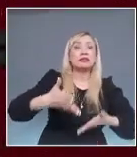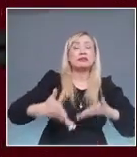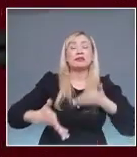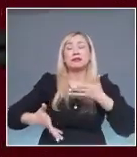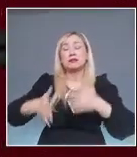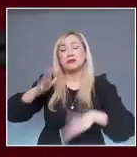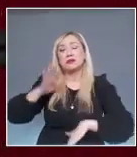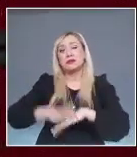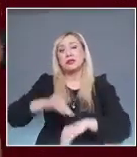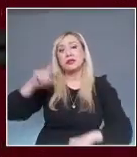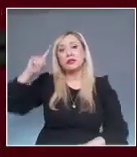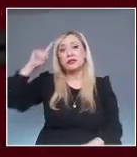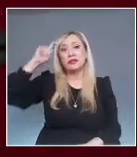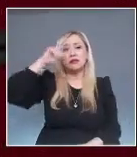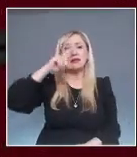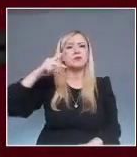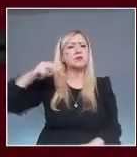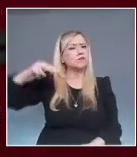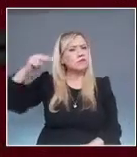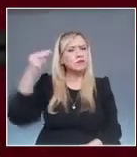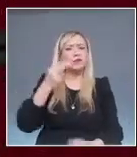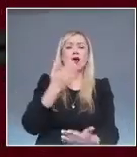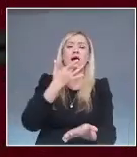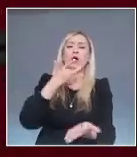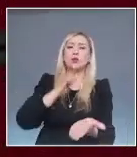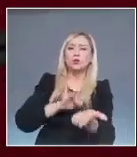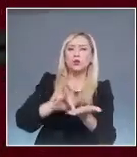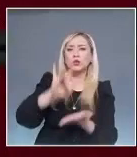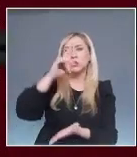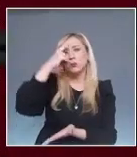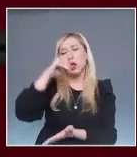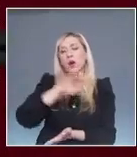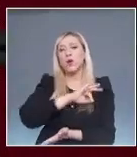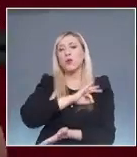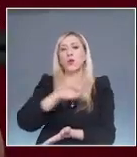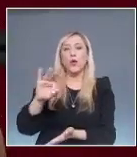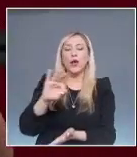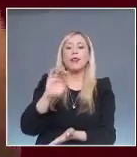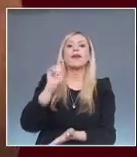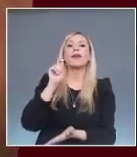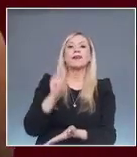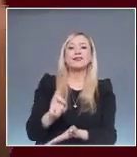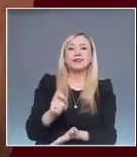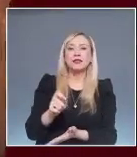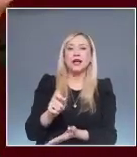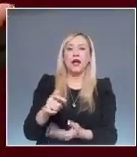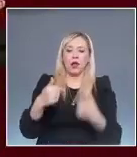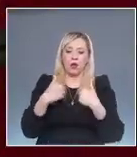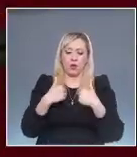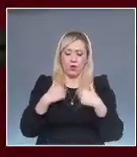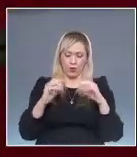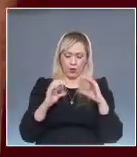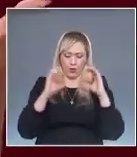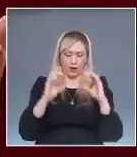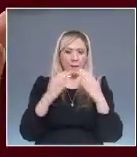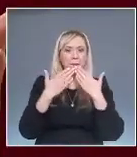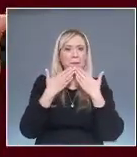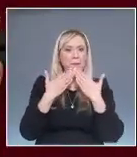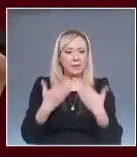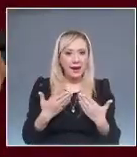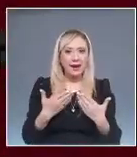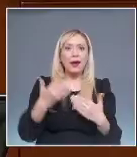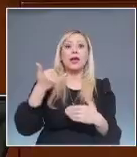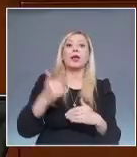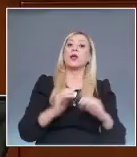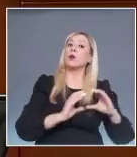requerirán justo de apoyos para ejercer tanto el autocuidado como el cuidado de